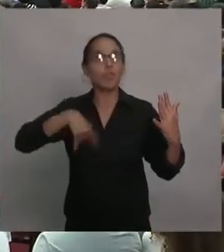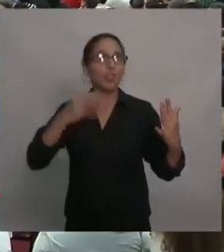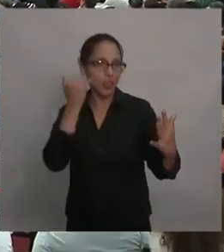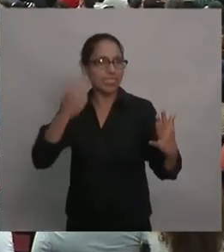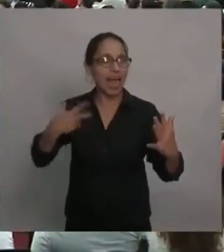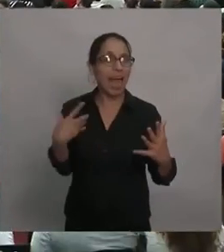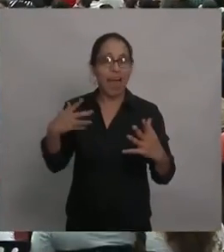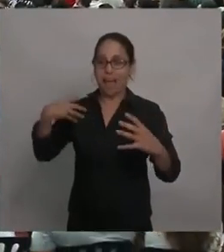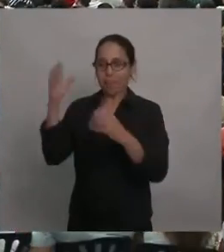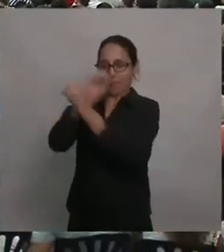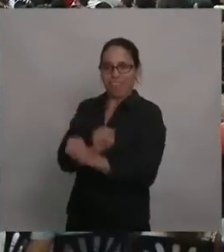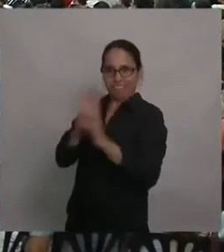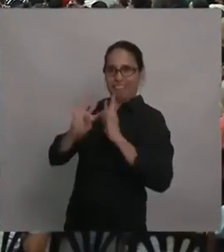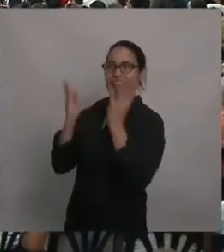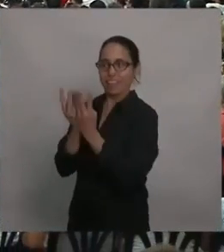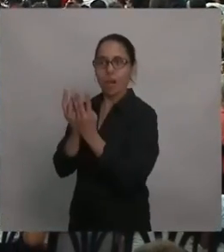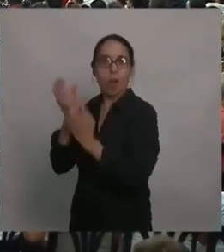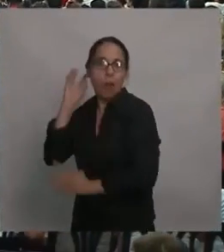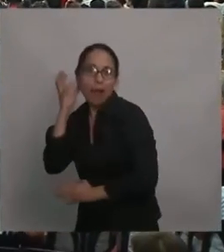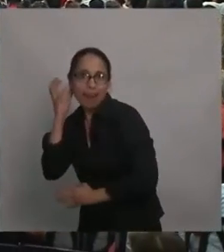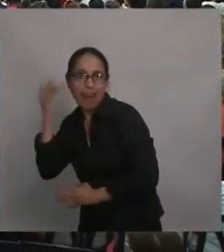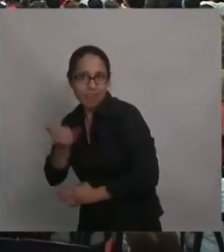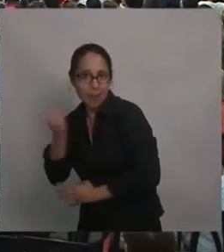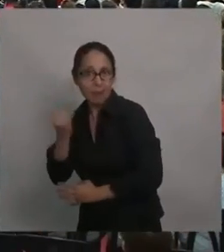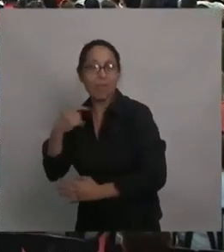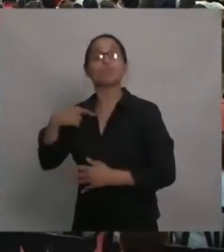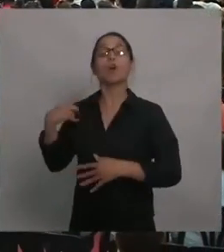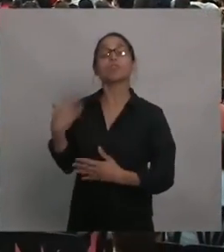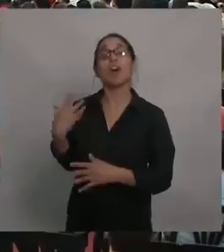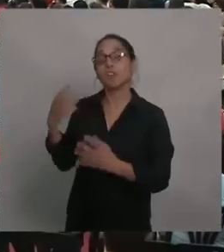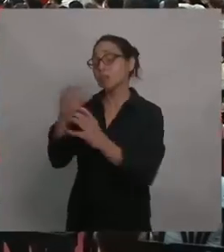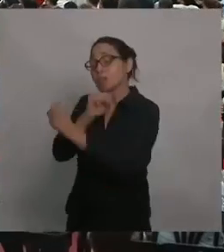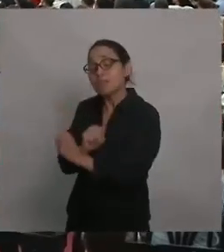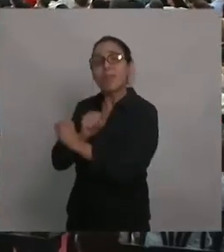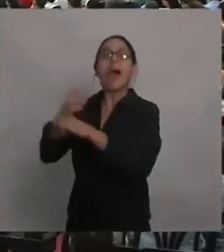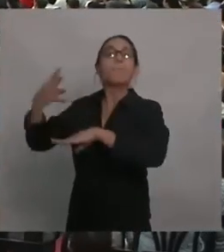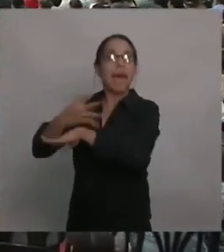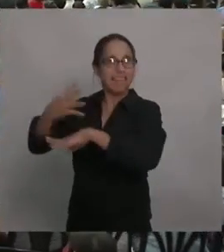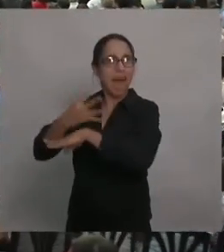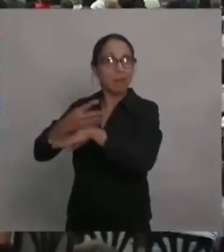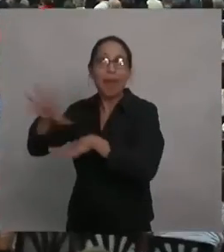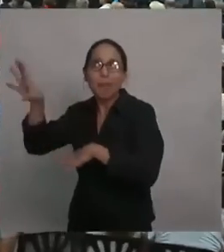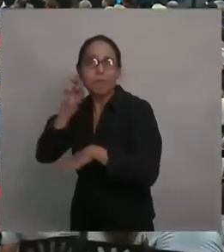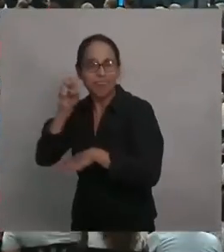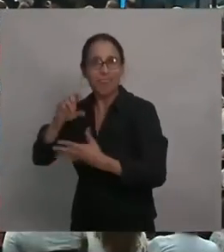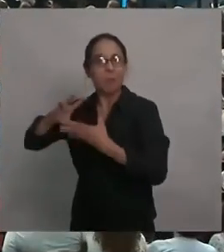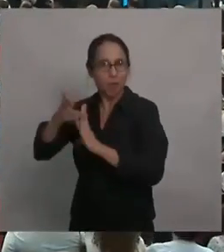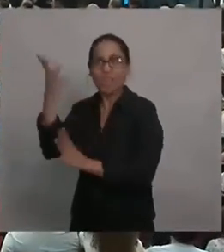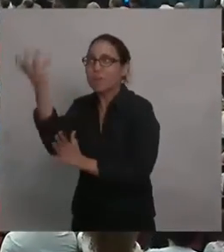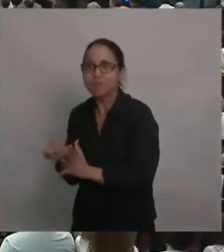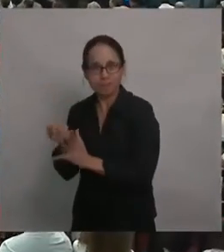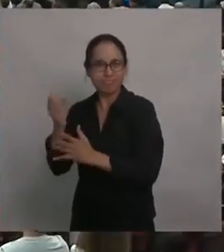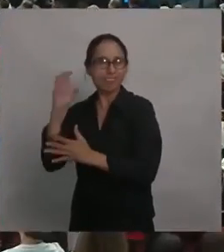prisión. Y en Miami, en nuestra prisión estaba en Miami en ese entonces, se escuchaba la radio de Cuba. Y cada uno de nosotros estaba en nuestra